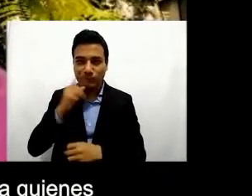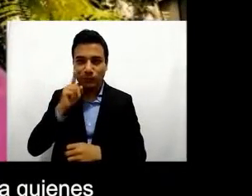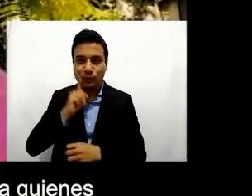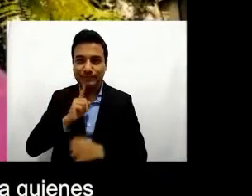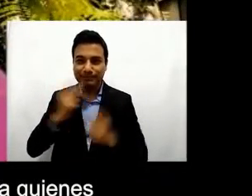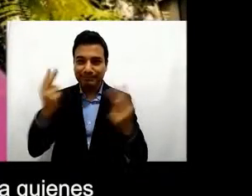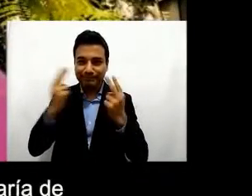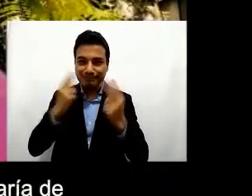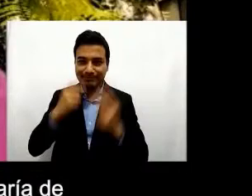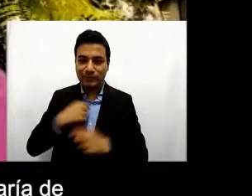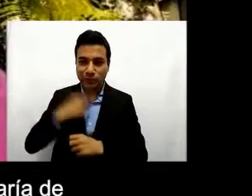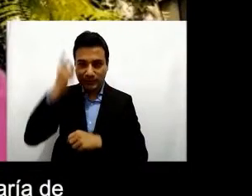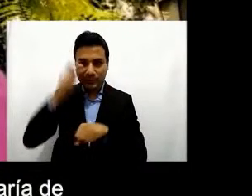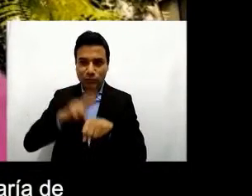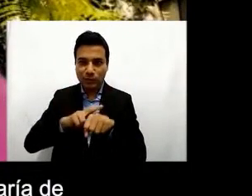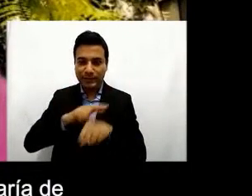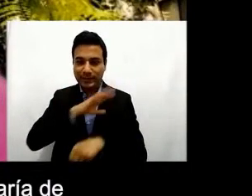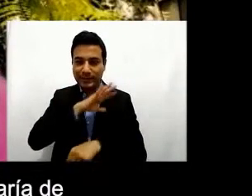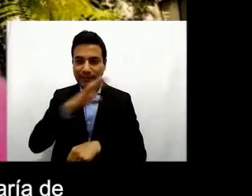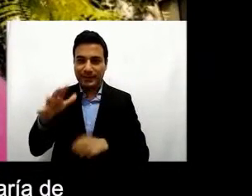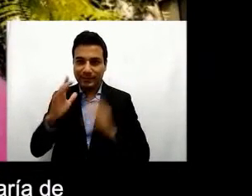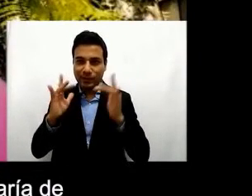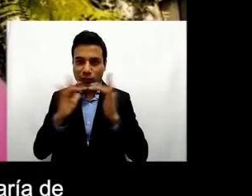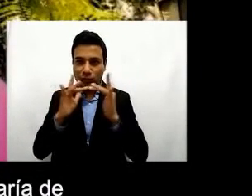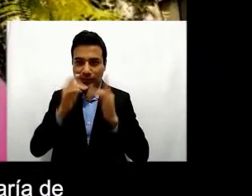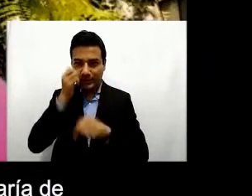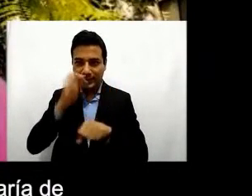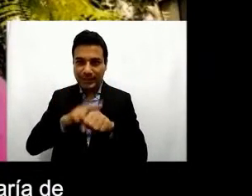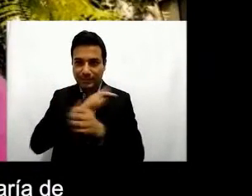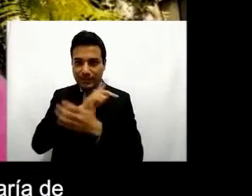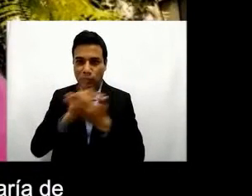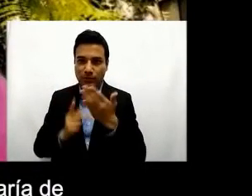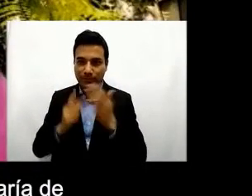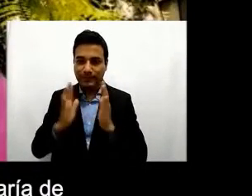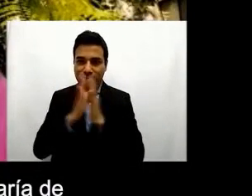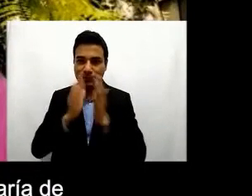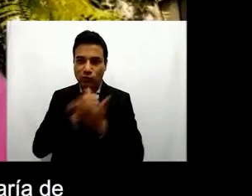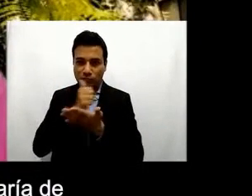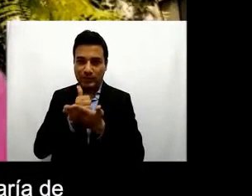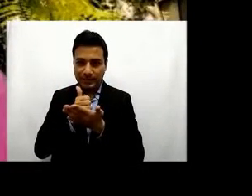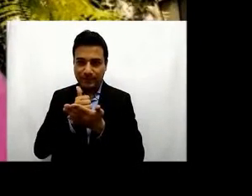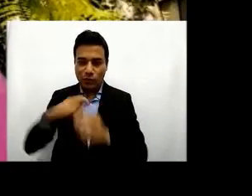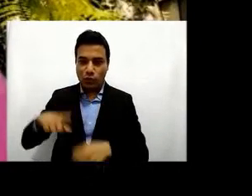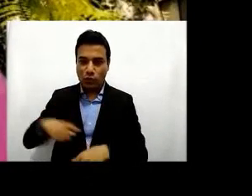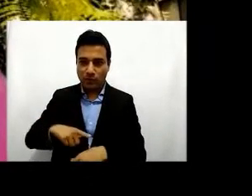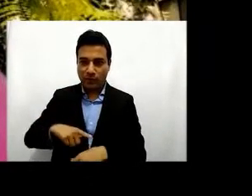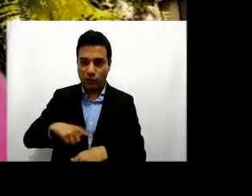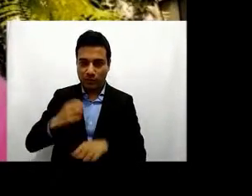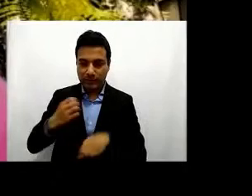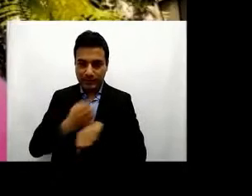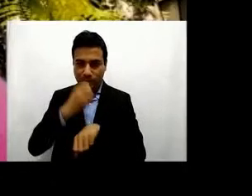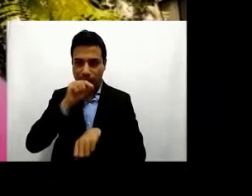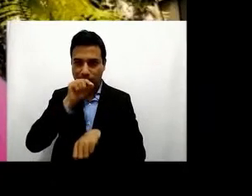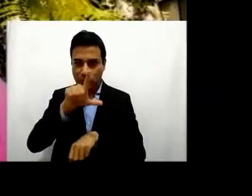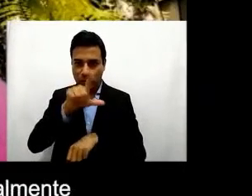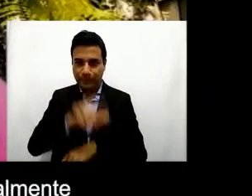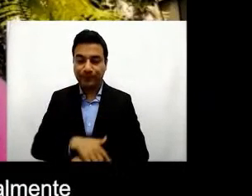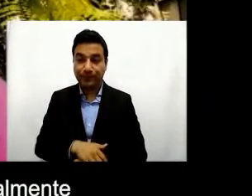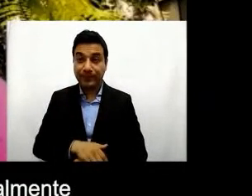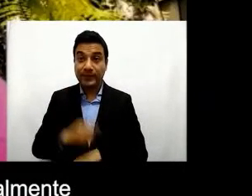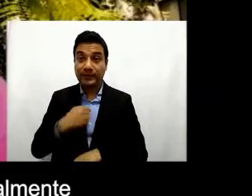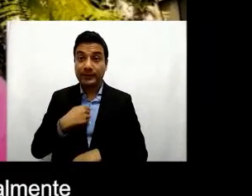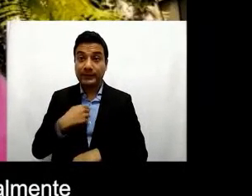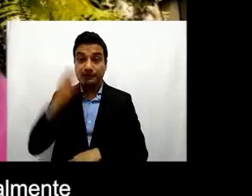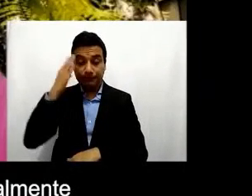escuchan. Soy directora general de vinculación de la Secretaría de Planeación y Participación Ciudadana de Gobierno del Estado de Jalisco y maestra en